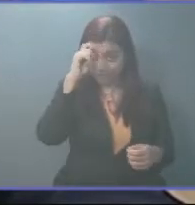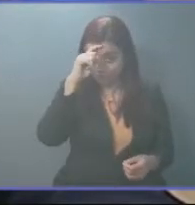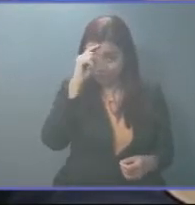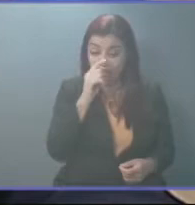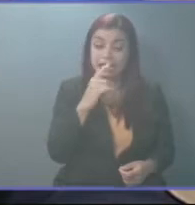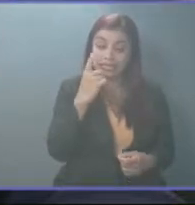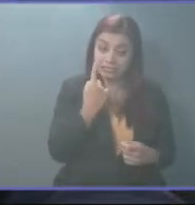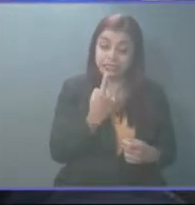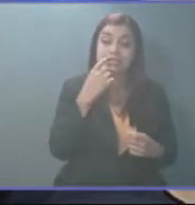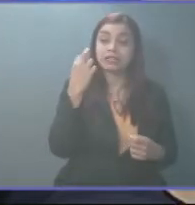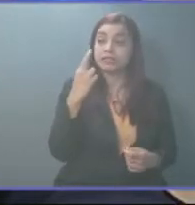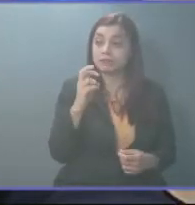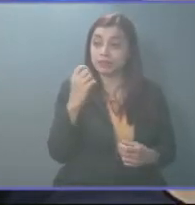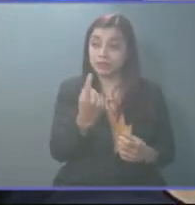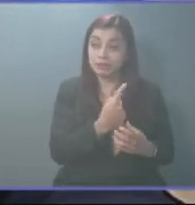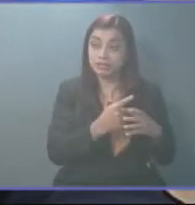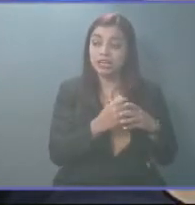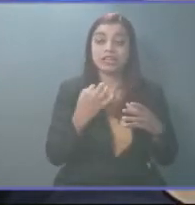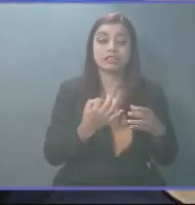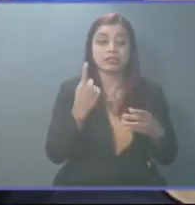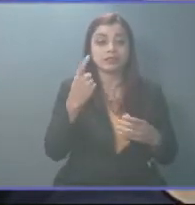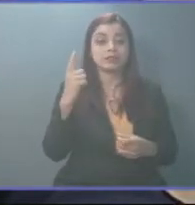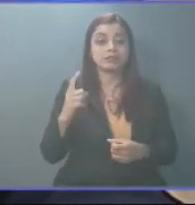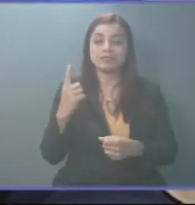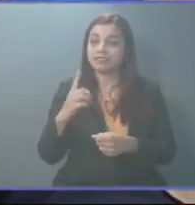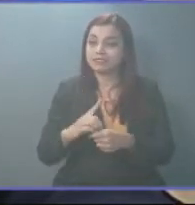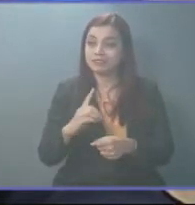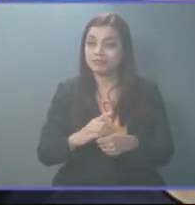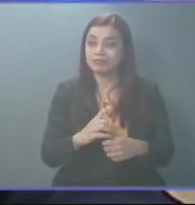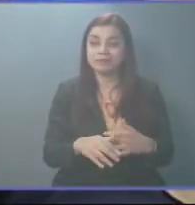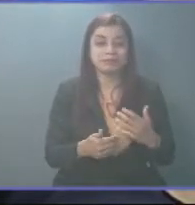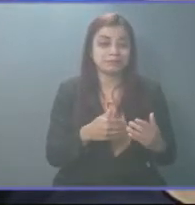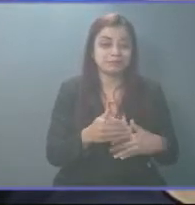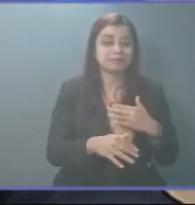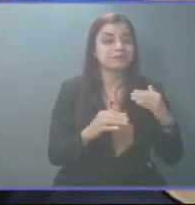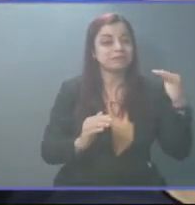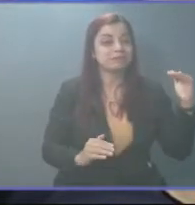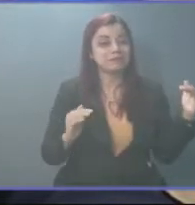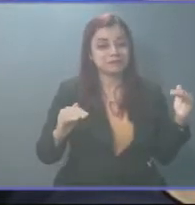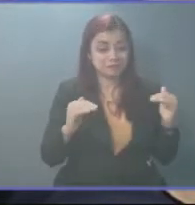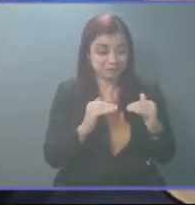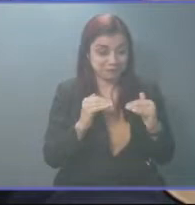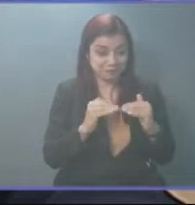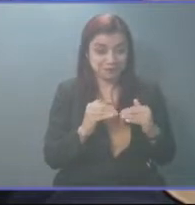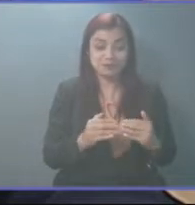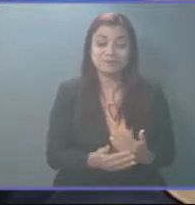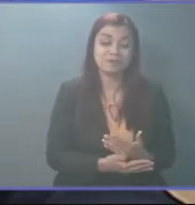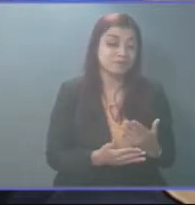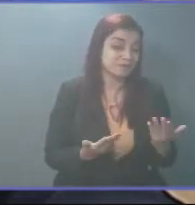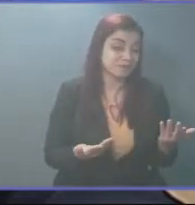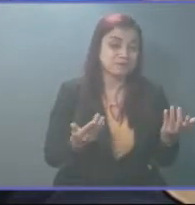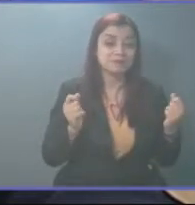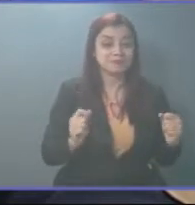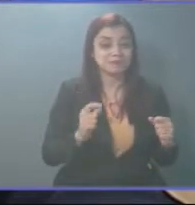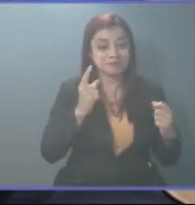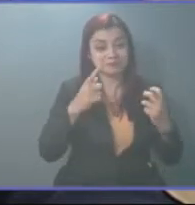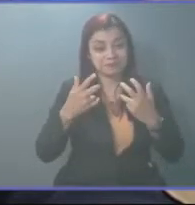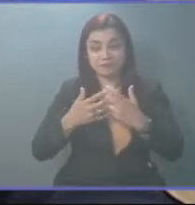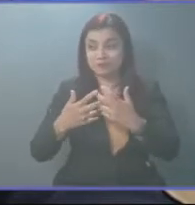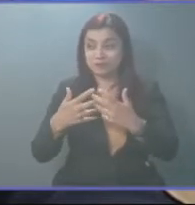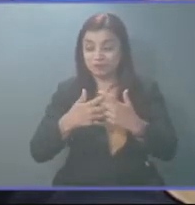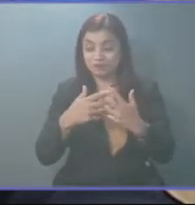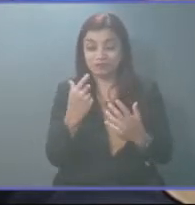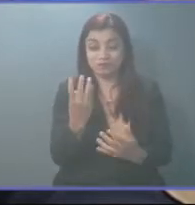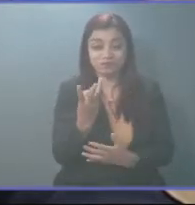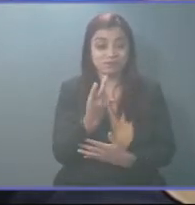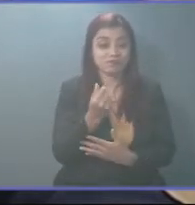servicio, asegurando trabajo digno y la equidad de género para su contratación. En el caso de las empresas que tengan un número